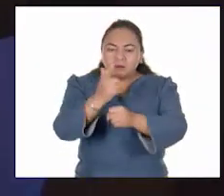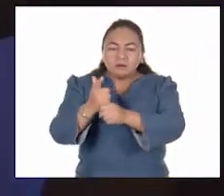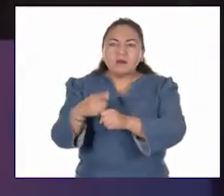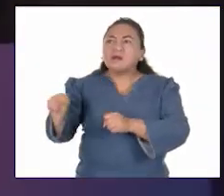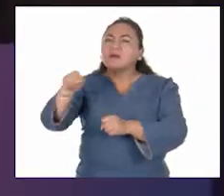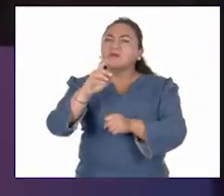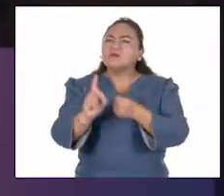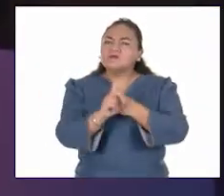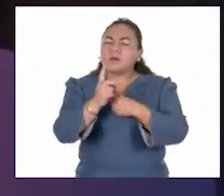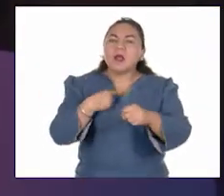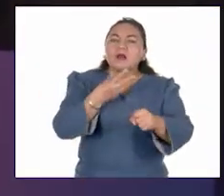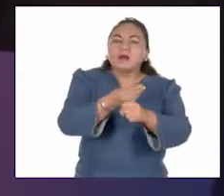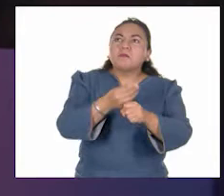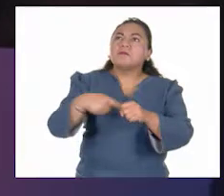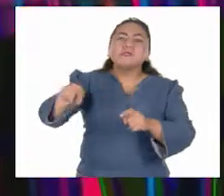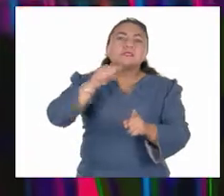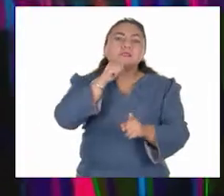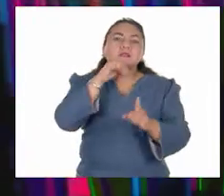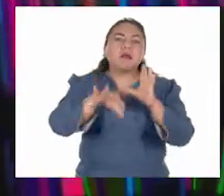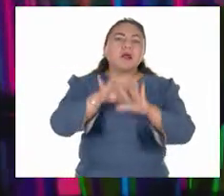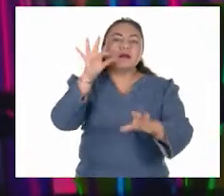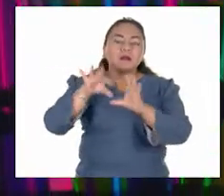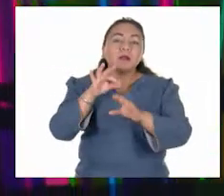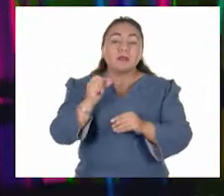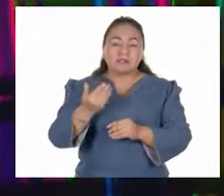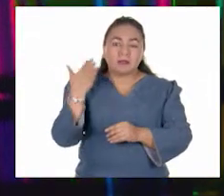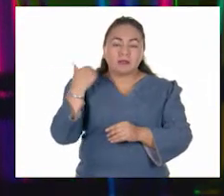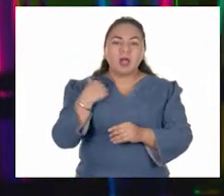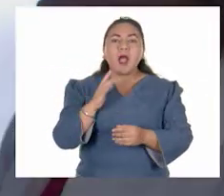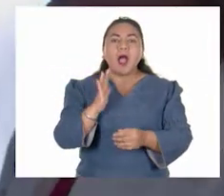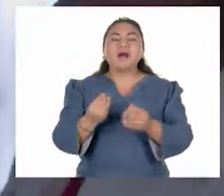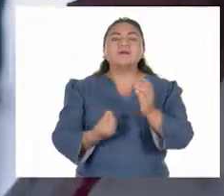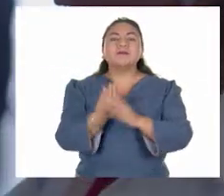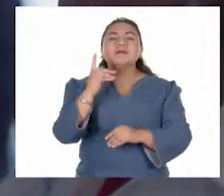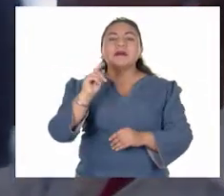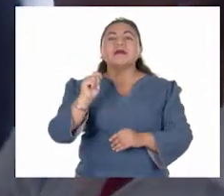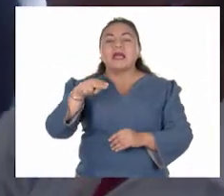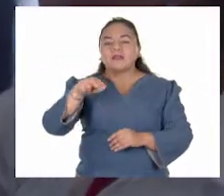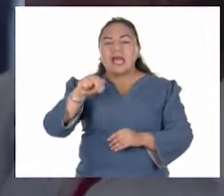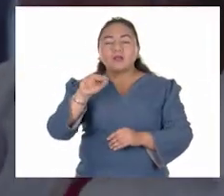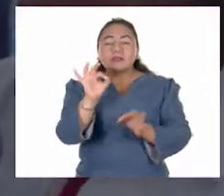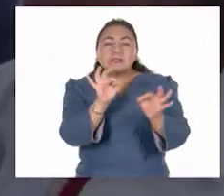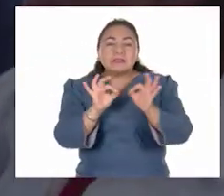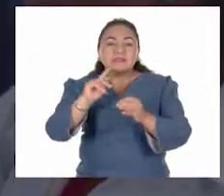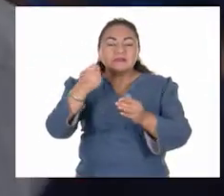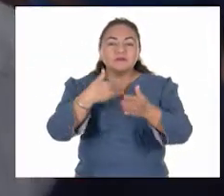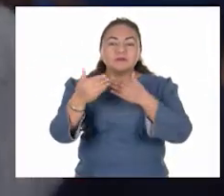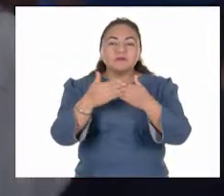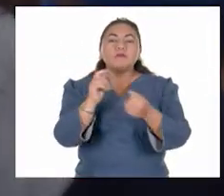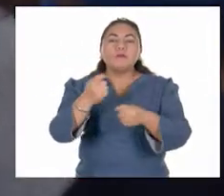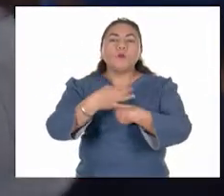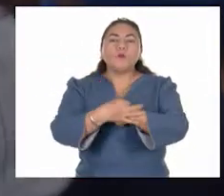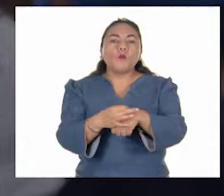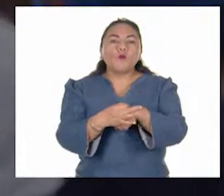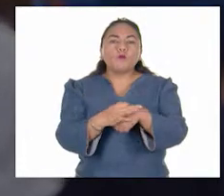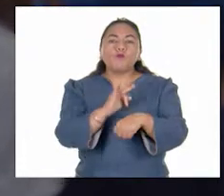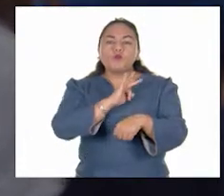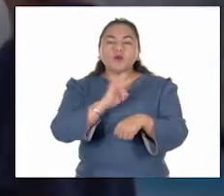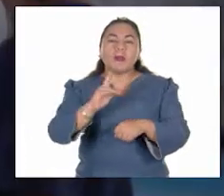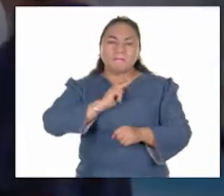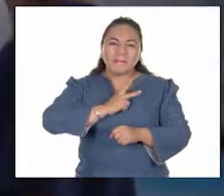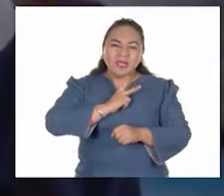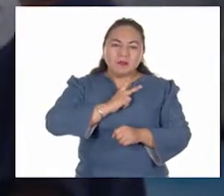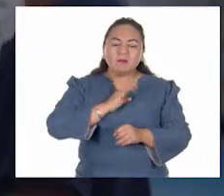nadie más había encontrado. Hace unos años innovamos en el mundo de la nanotecnología, creando una nueva molécula capaz de matar